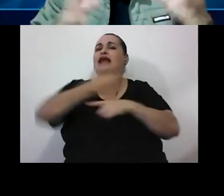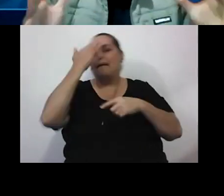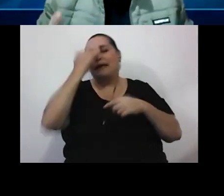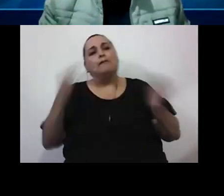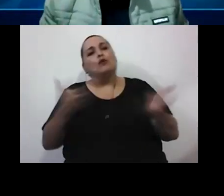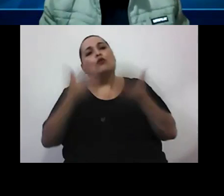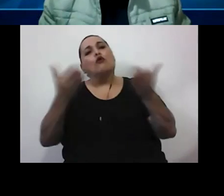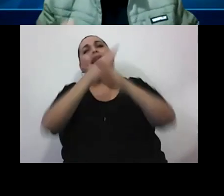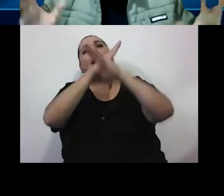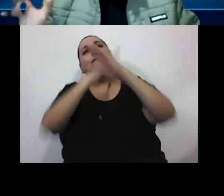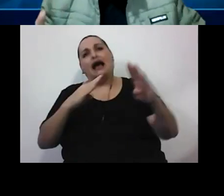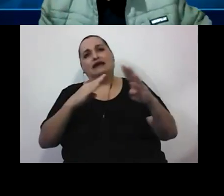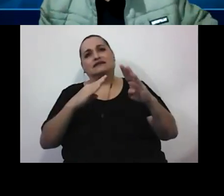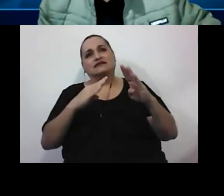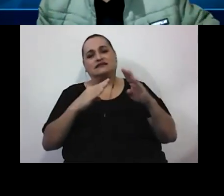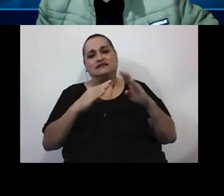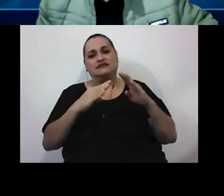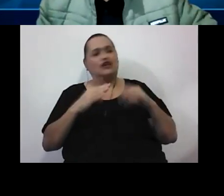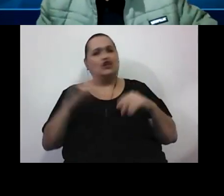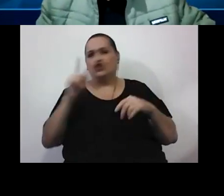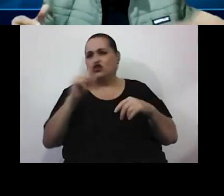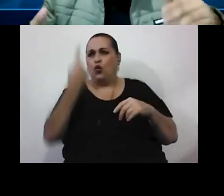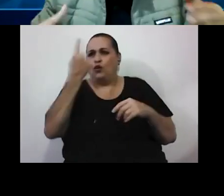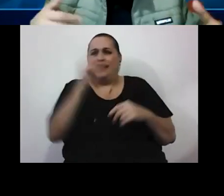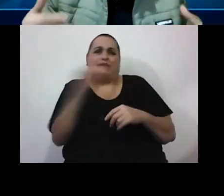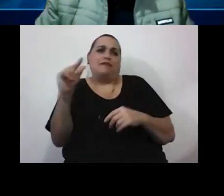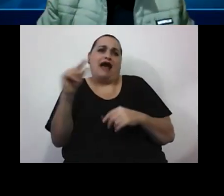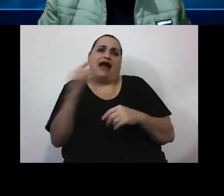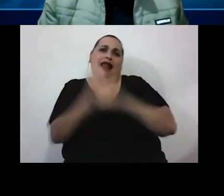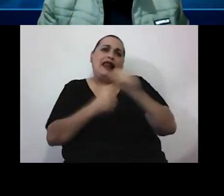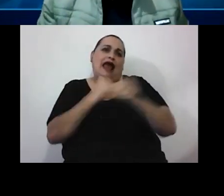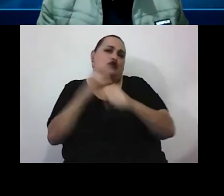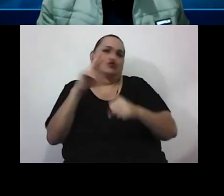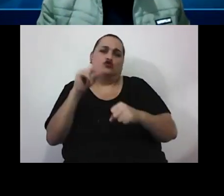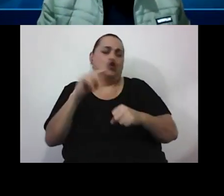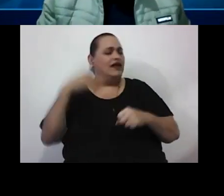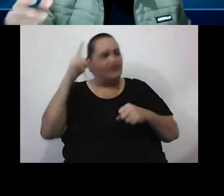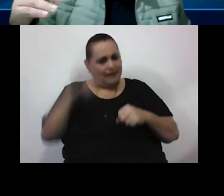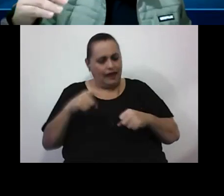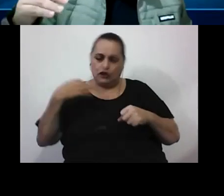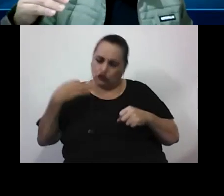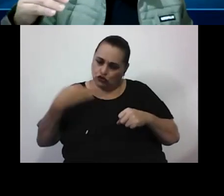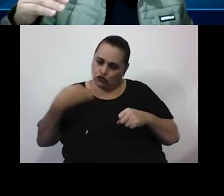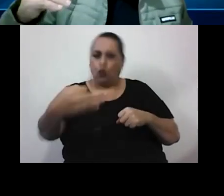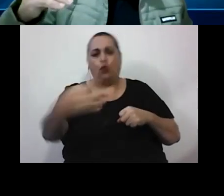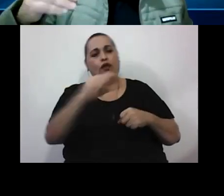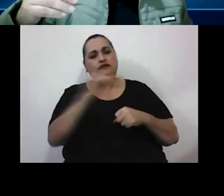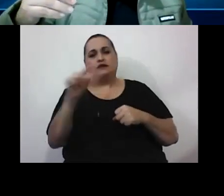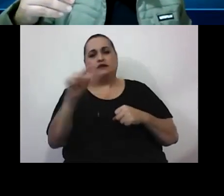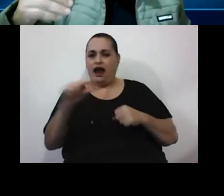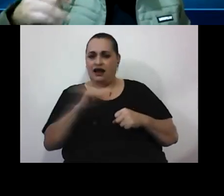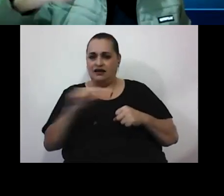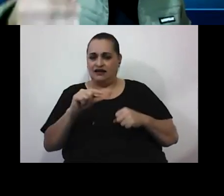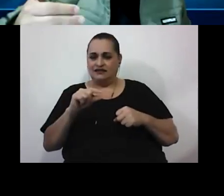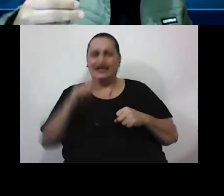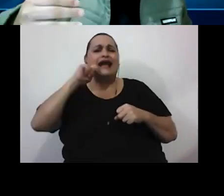todas estas actividades se hacen y pues hace una semana al año. ¿No? Eso hay que hacerlo todas las semanas, porque porque la clave